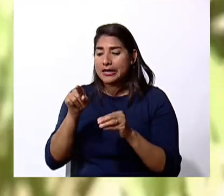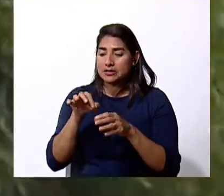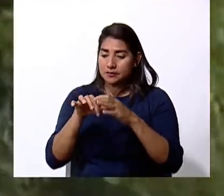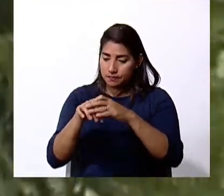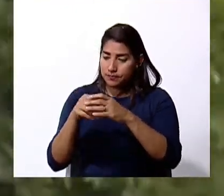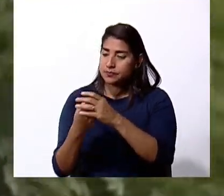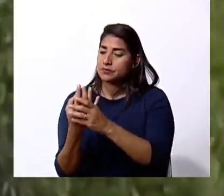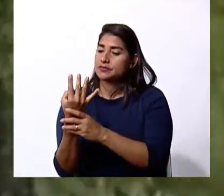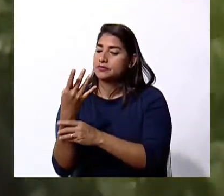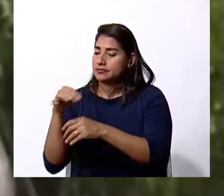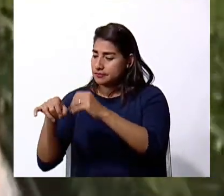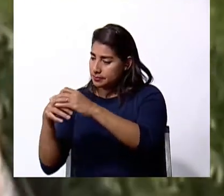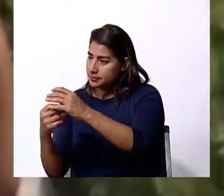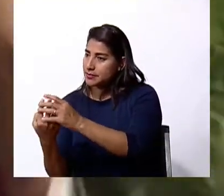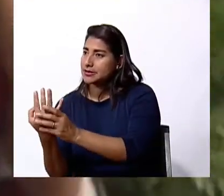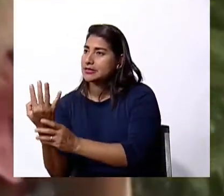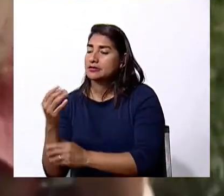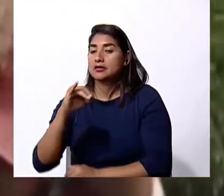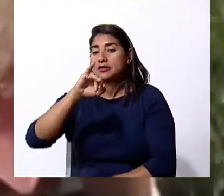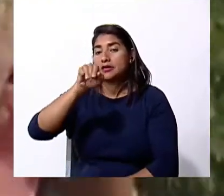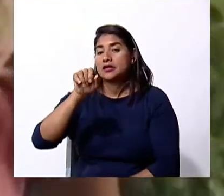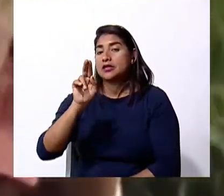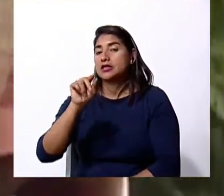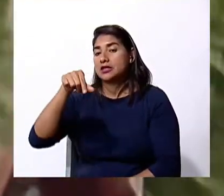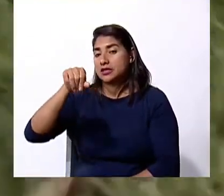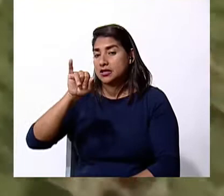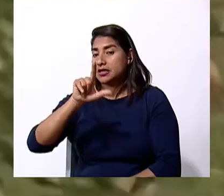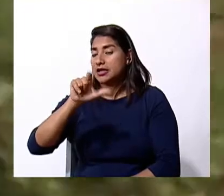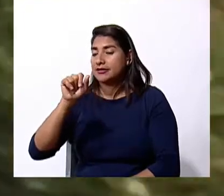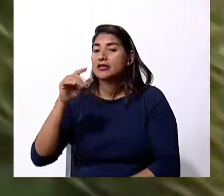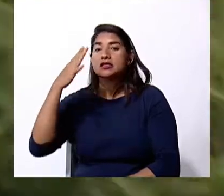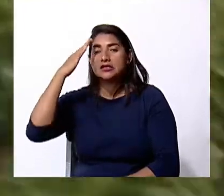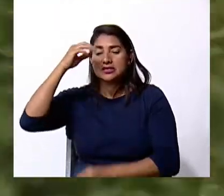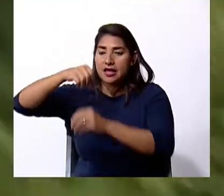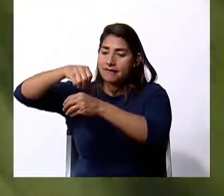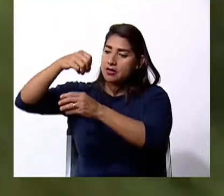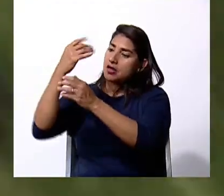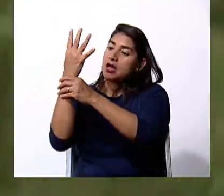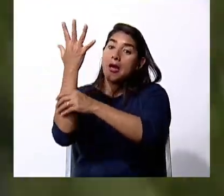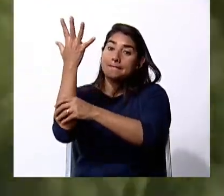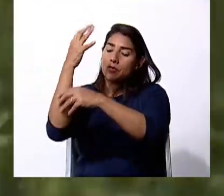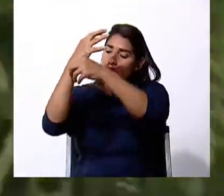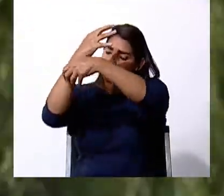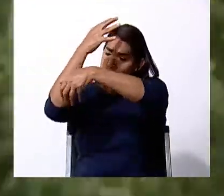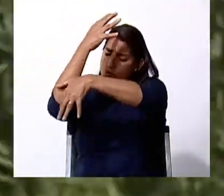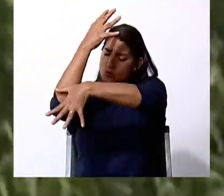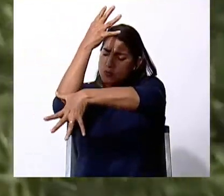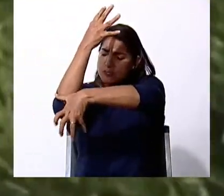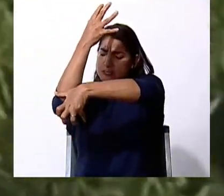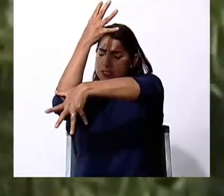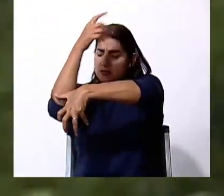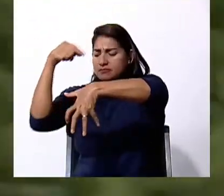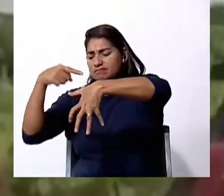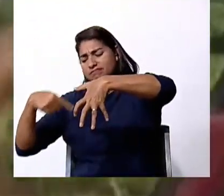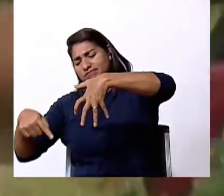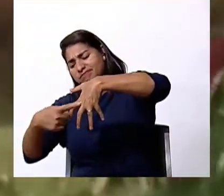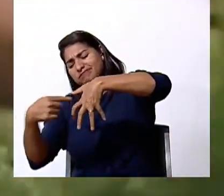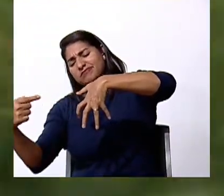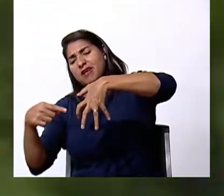que es el jiquilite, se sabe que, por ejemplo, las raíces de la planta del jiquilite se utilizaban